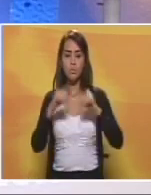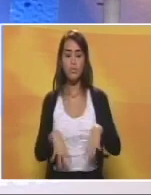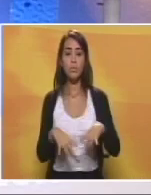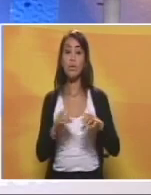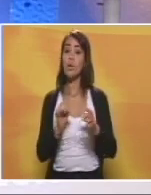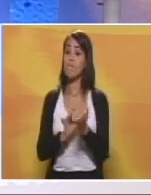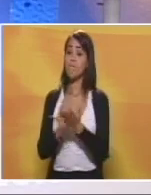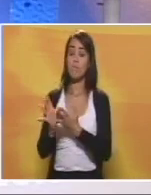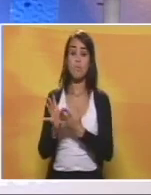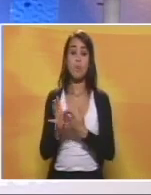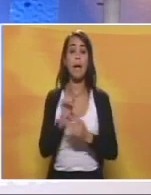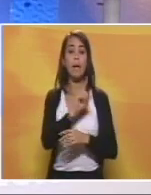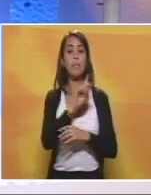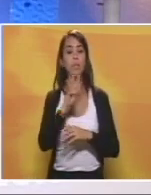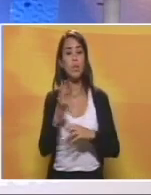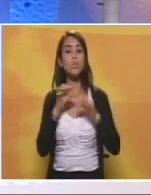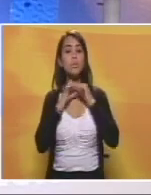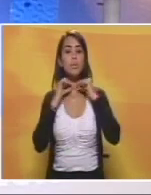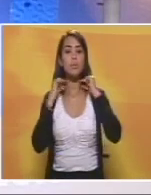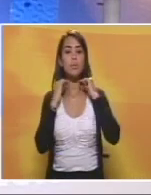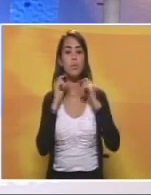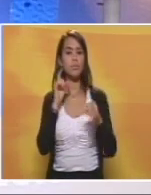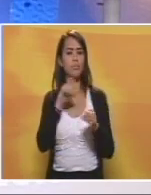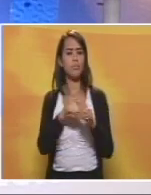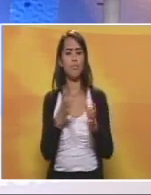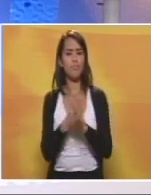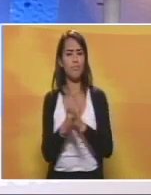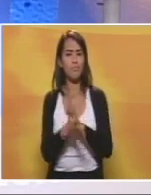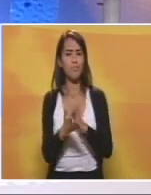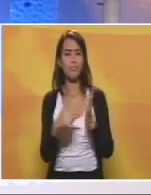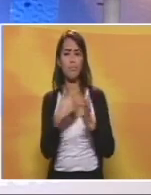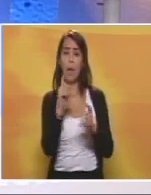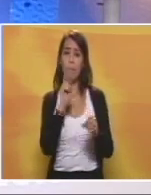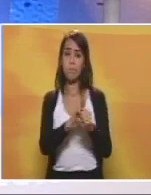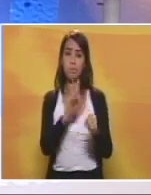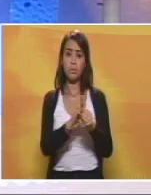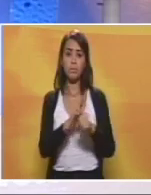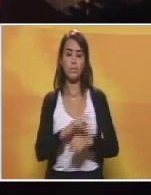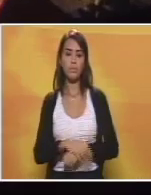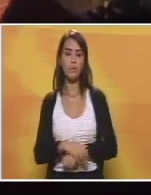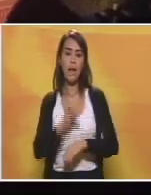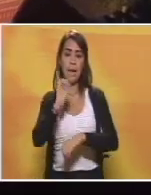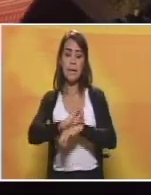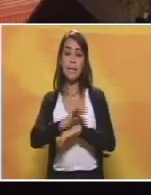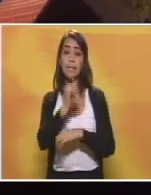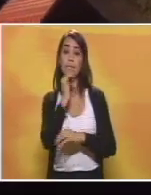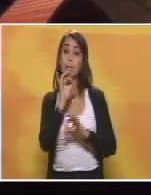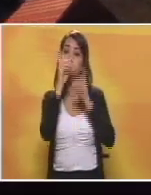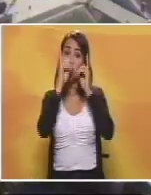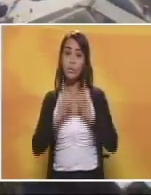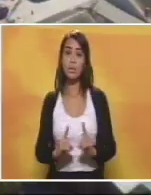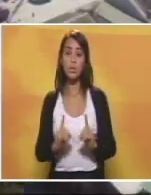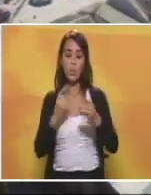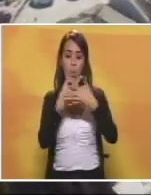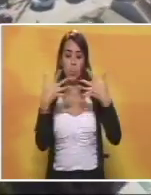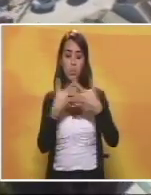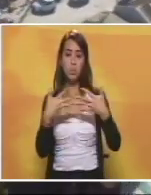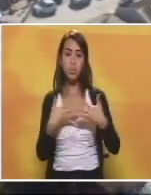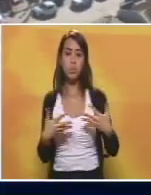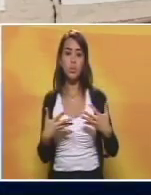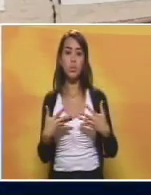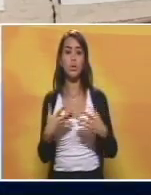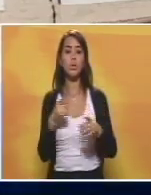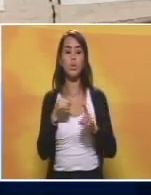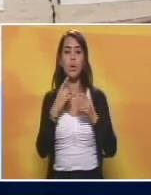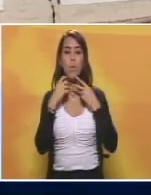sacerdotes por presuntamente estar involucrados en delitos de abuso sexual la iglesia informó su decisión en un comunicado tras